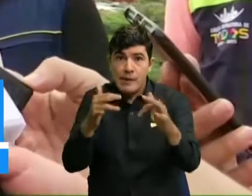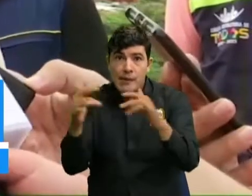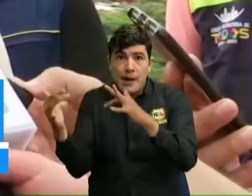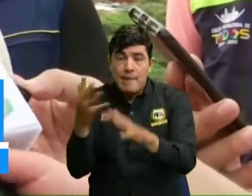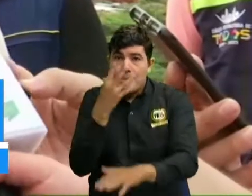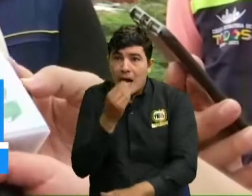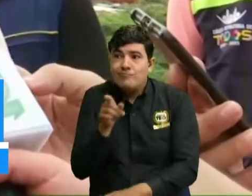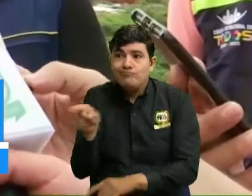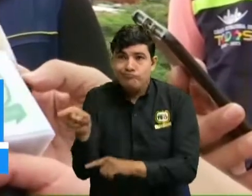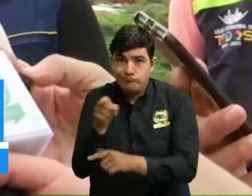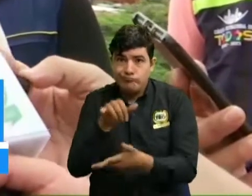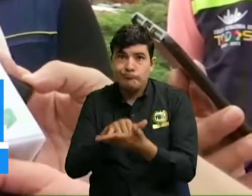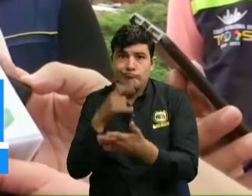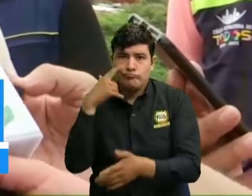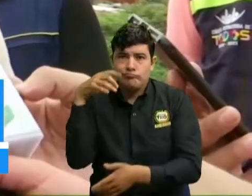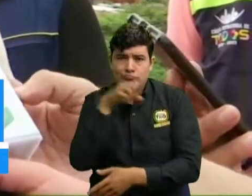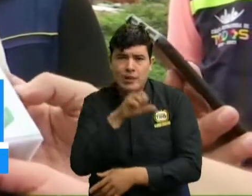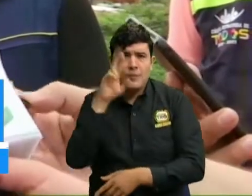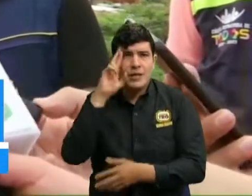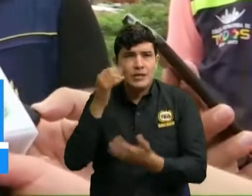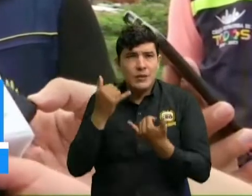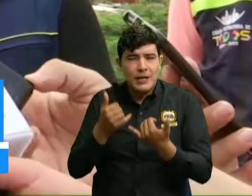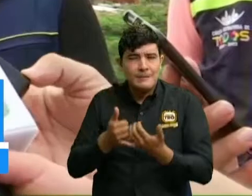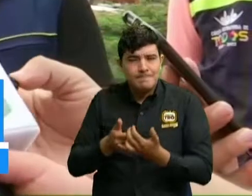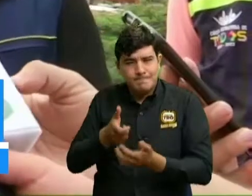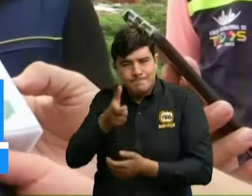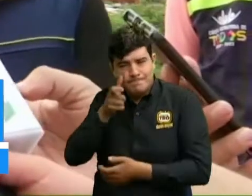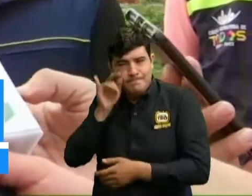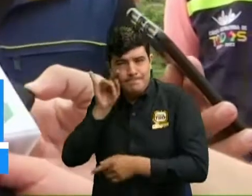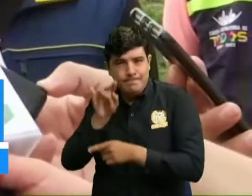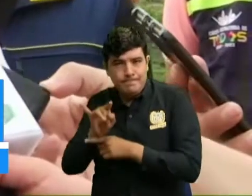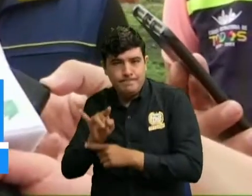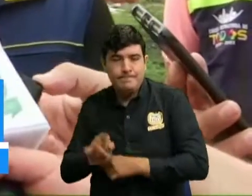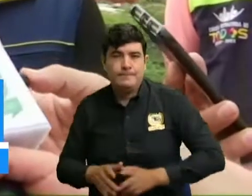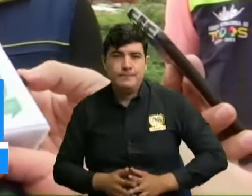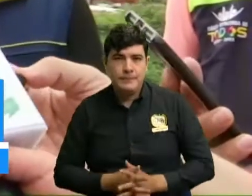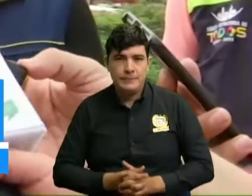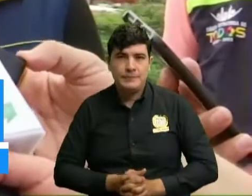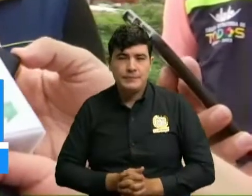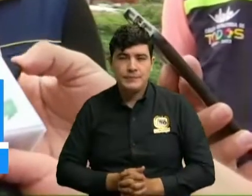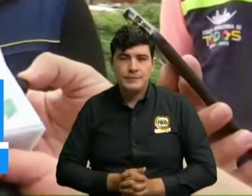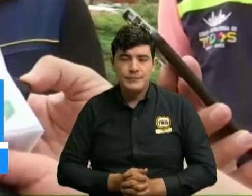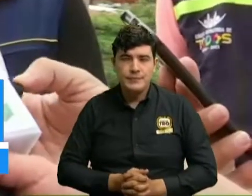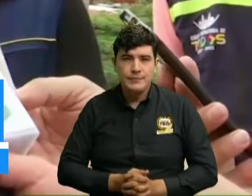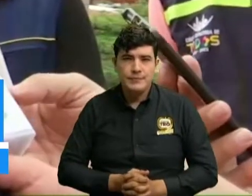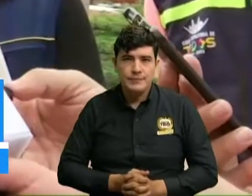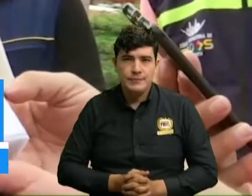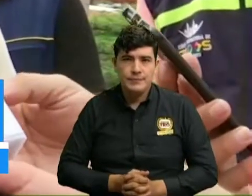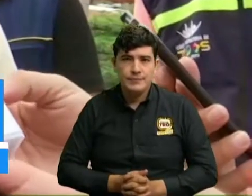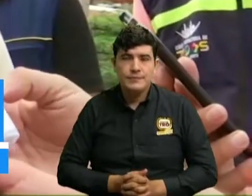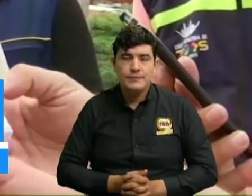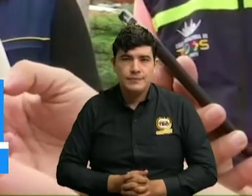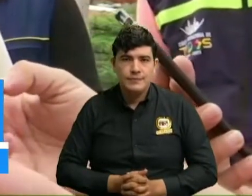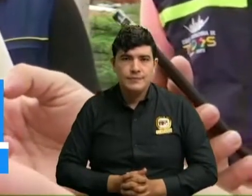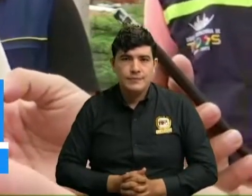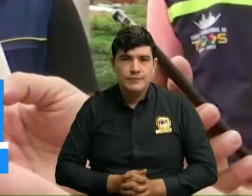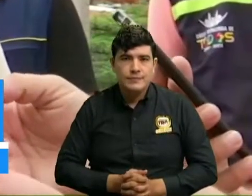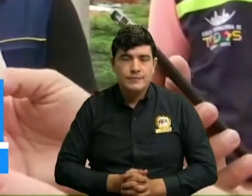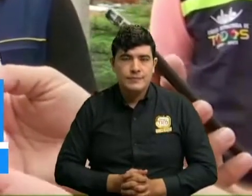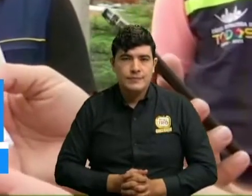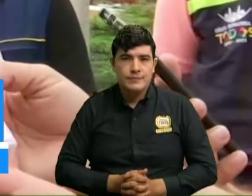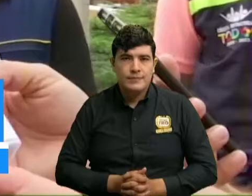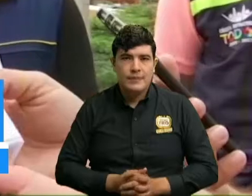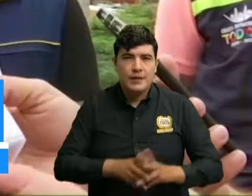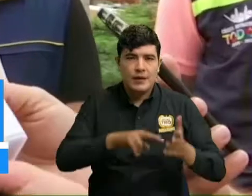Para reforzar con tecnología, con presencia de inteligencia, contrainteligencia, para neutralizar esos focos de inseguridad que son los